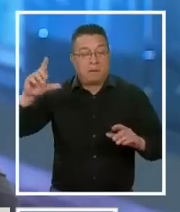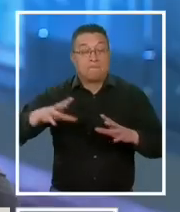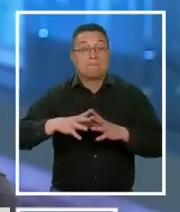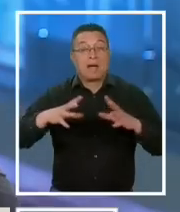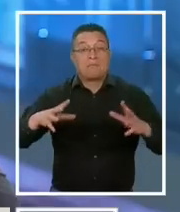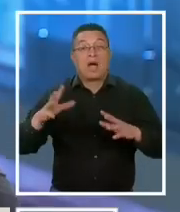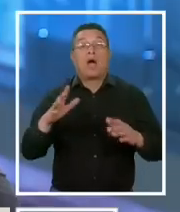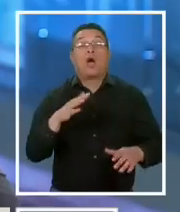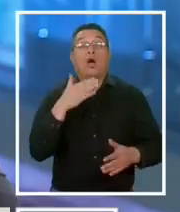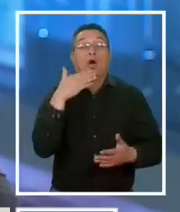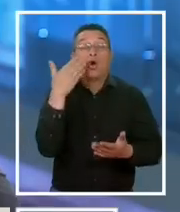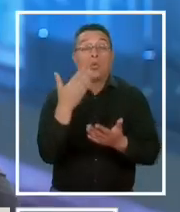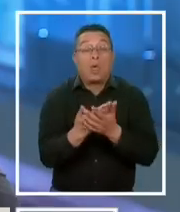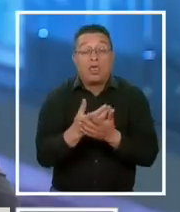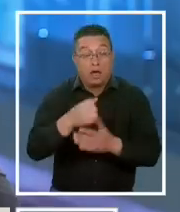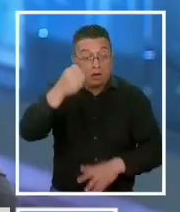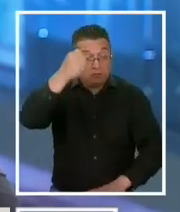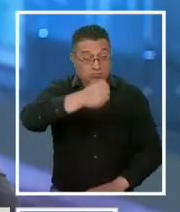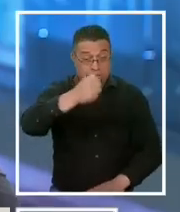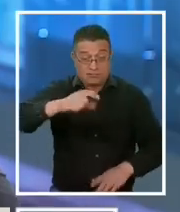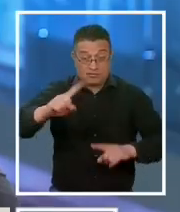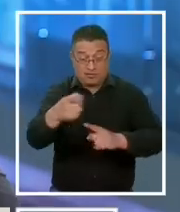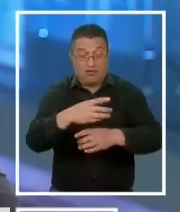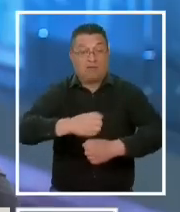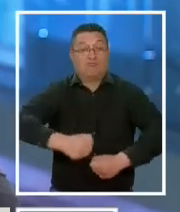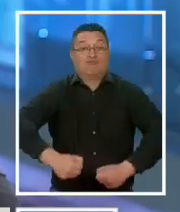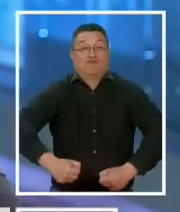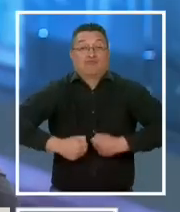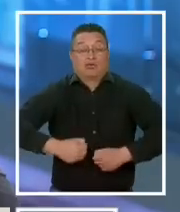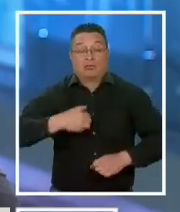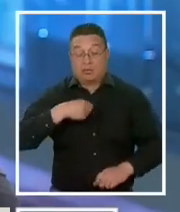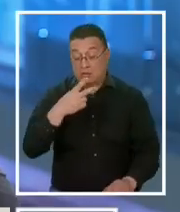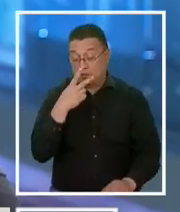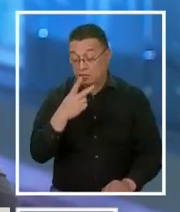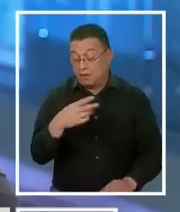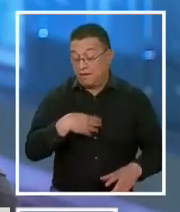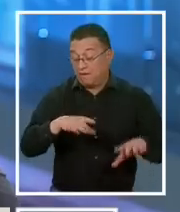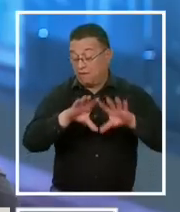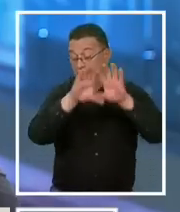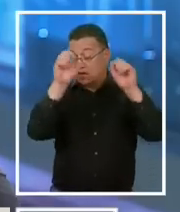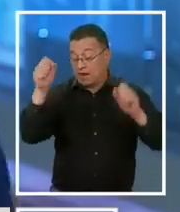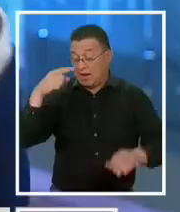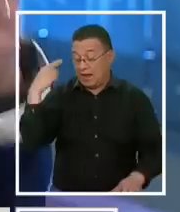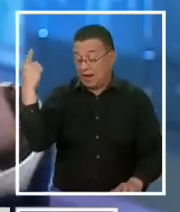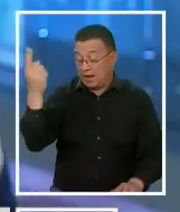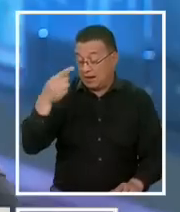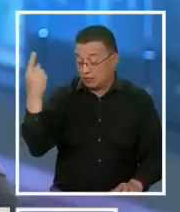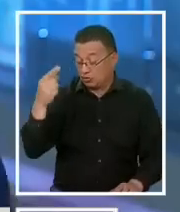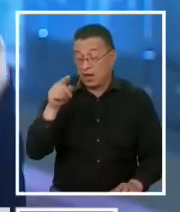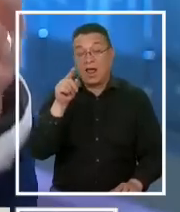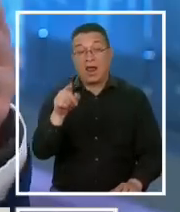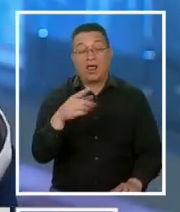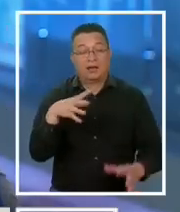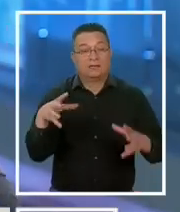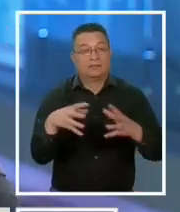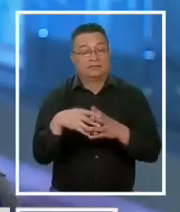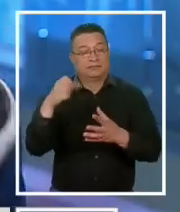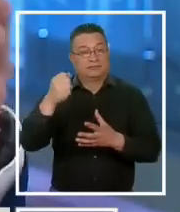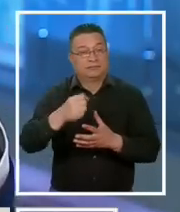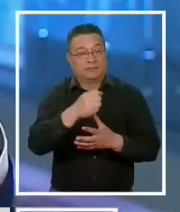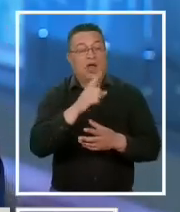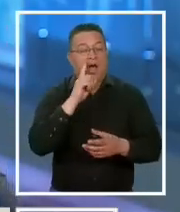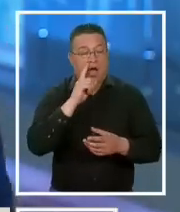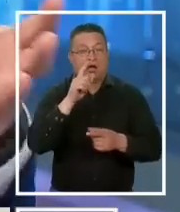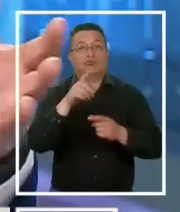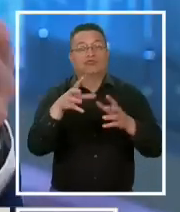creciendo porque cuando cuando el crimen se fortalece Por ejemplo yo escuchaba una persona de la fiscalía nacional que decía mire estamos en presencia de crimen organizado hay